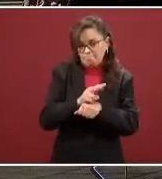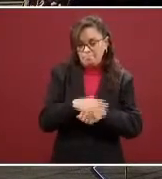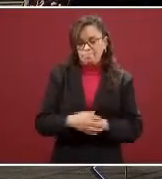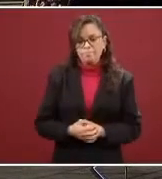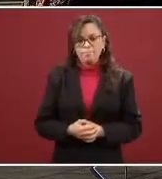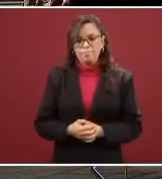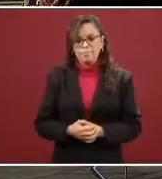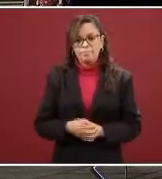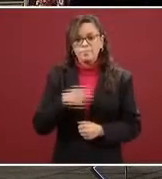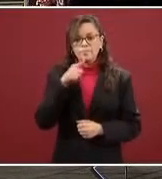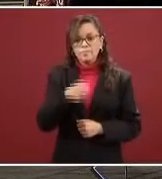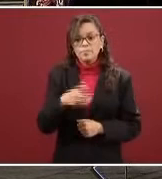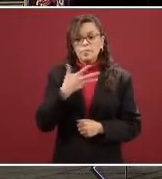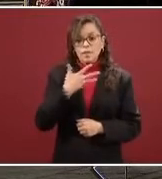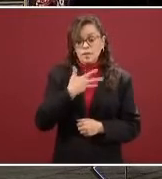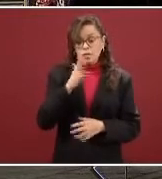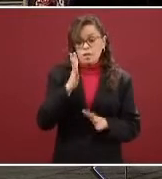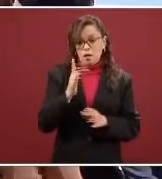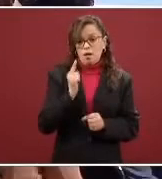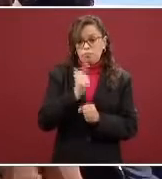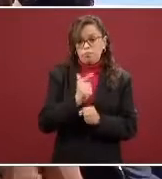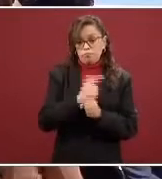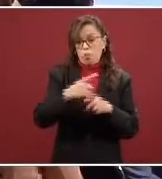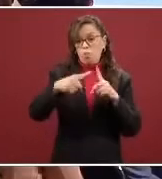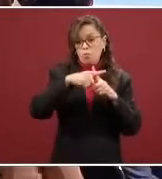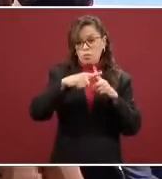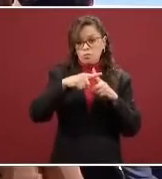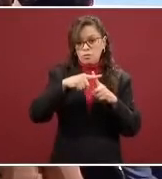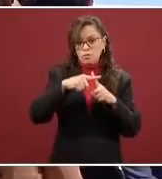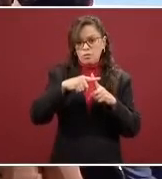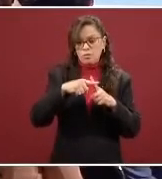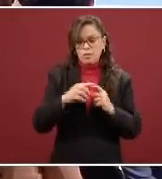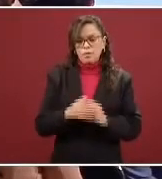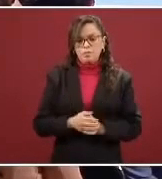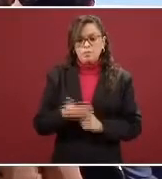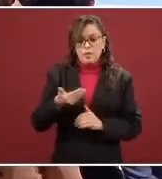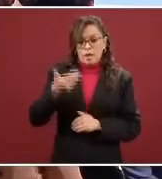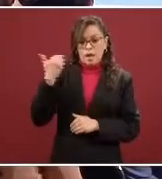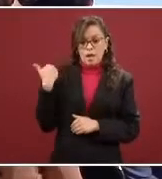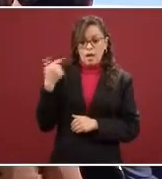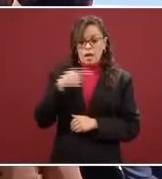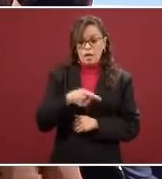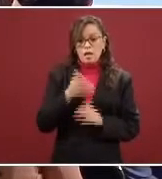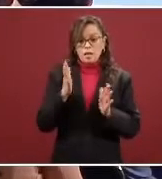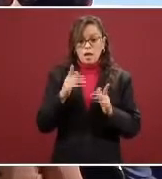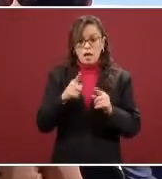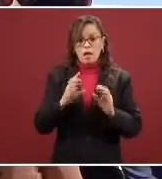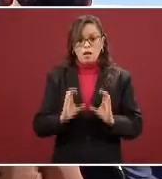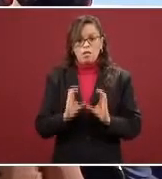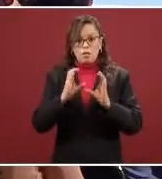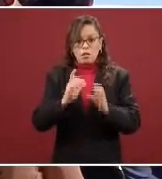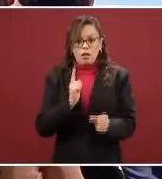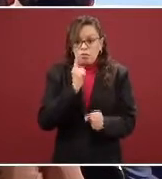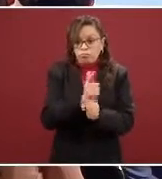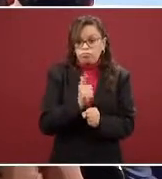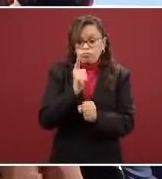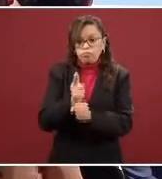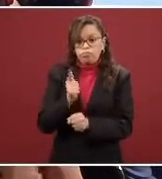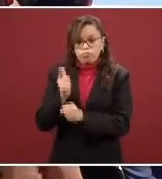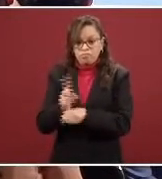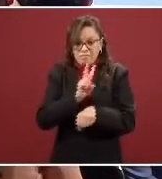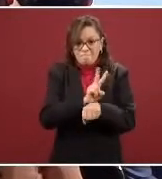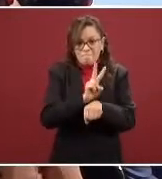casos positivos, es independientemente de cómo ingresaron en su momento cuando fueron captados por el sistema de